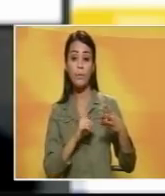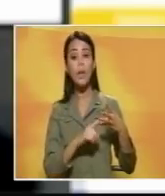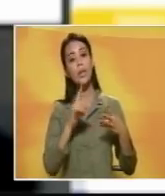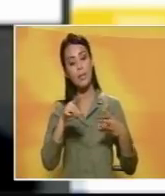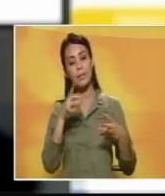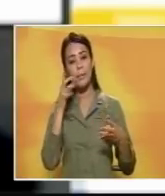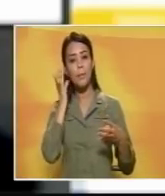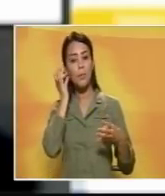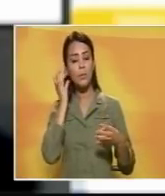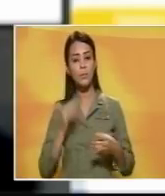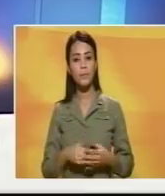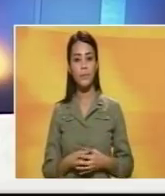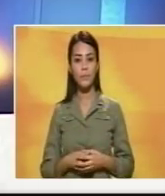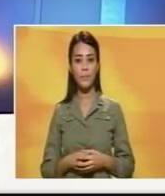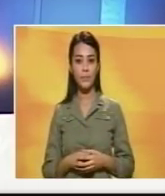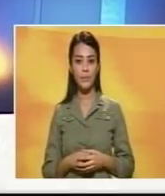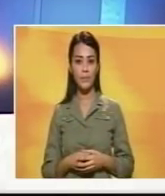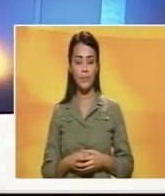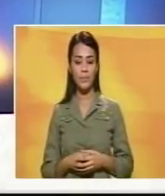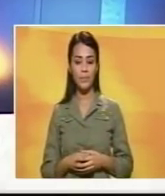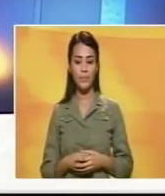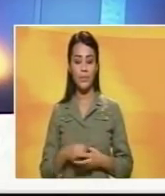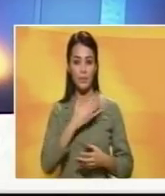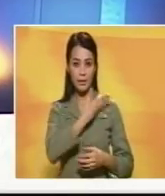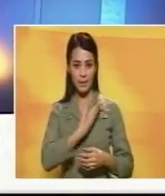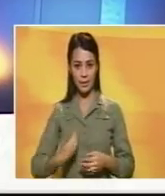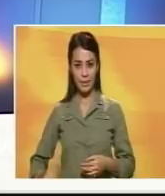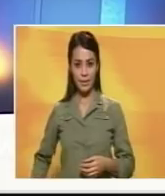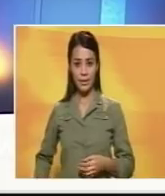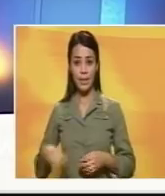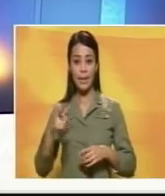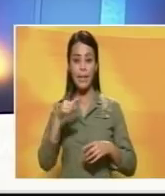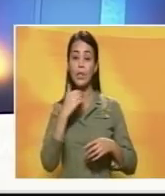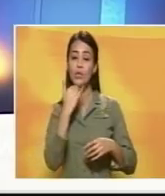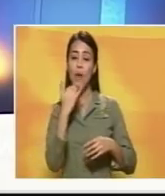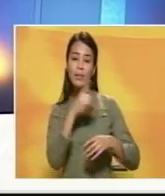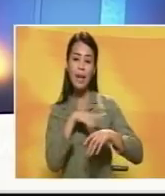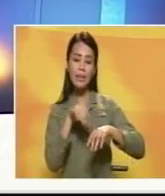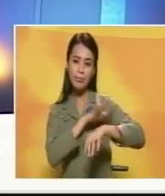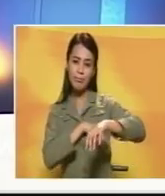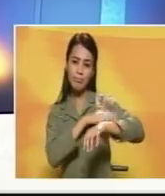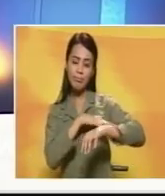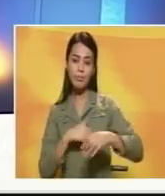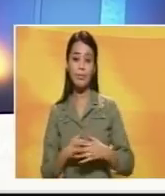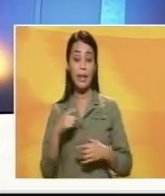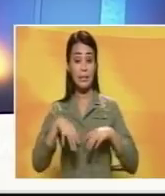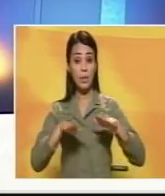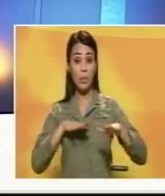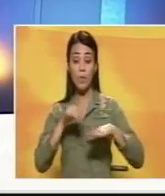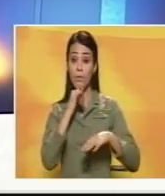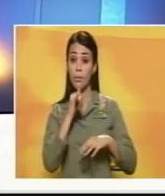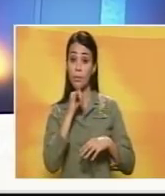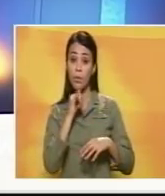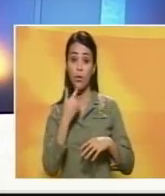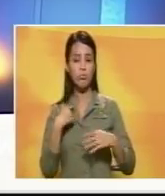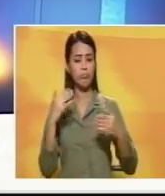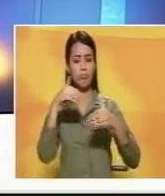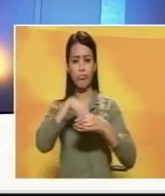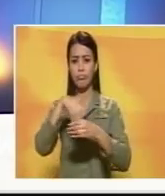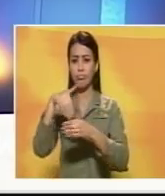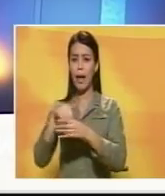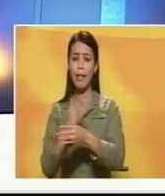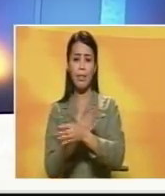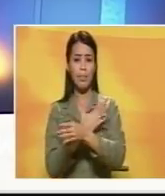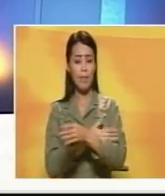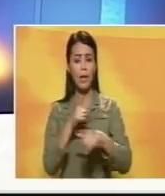Andrea González. El presidente de Cataluña, Carles Puigdemont, anunció este jueves que no convocará elecciones anticipadas en